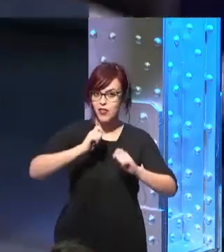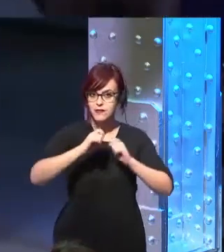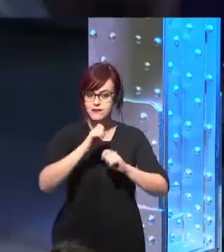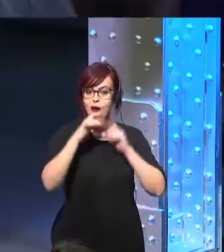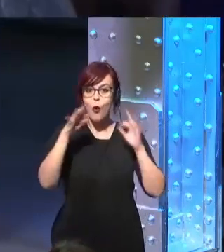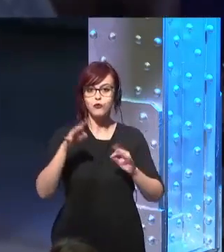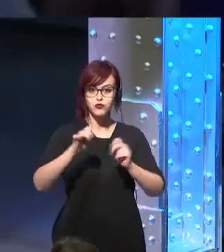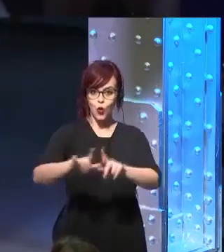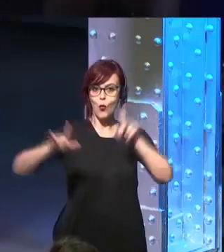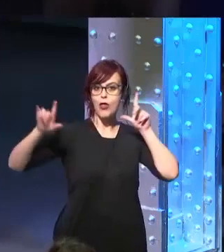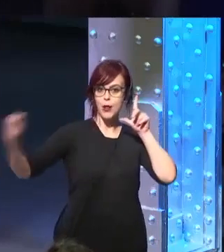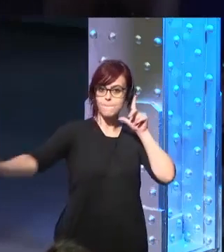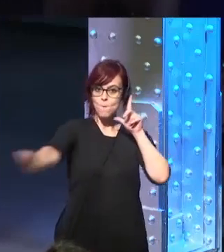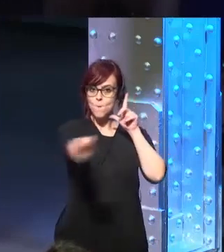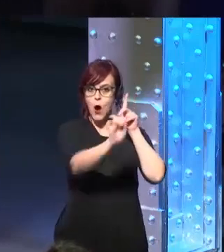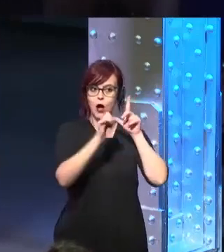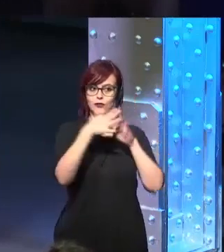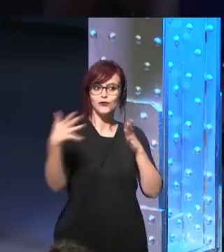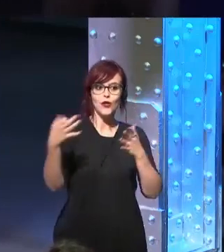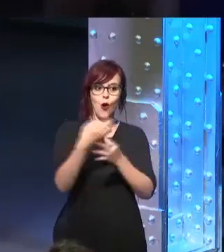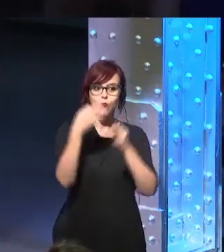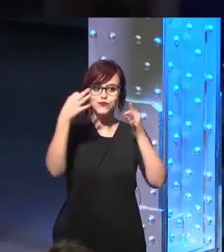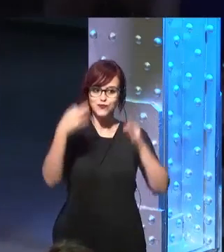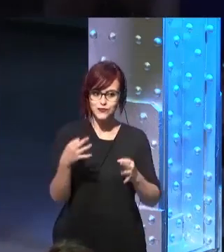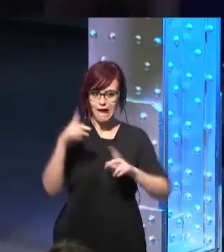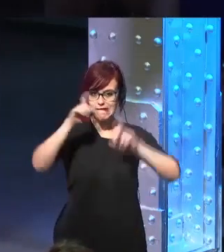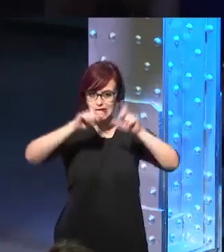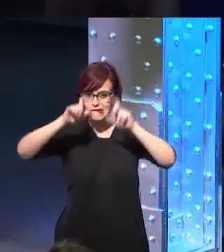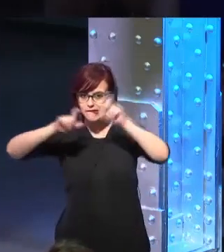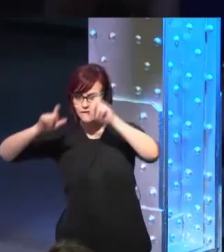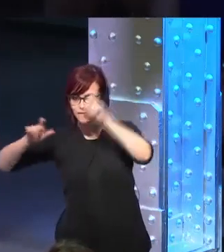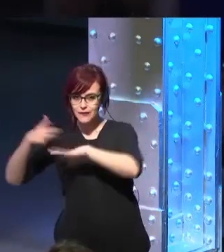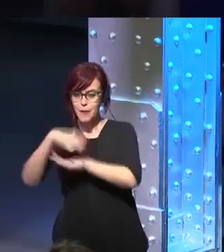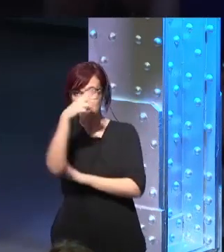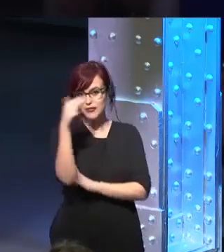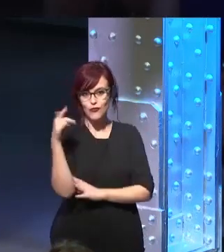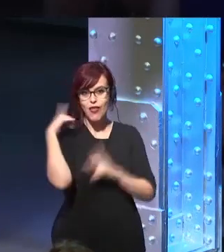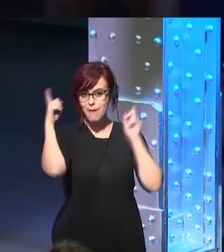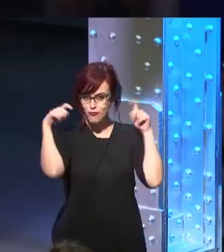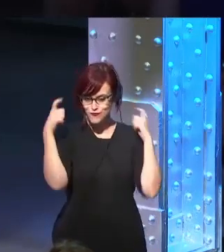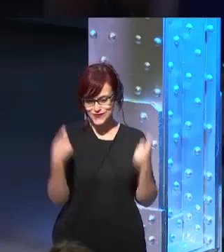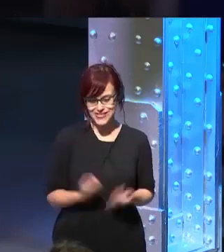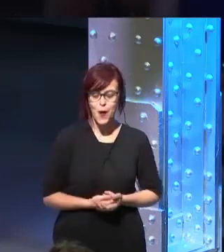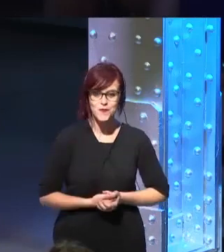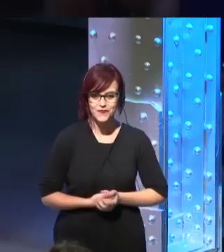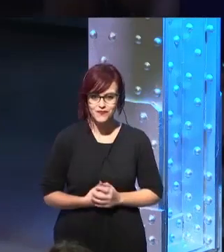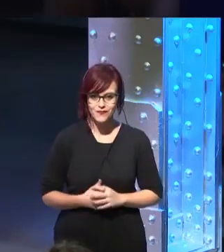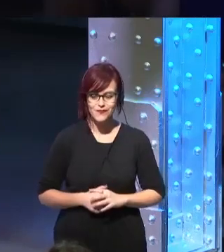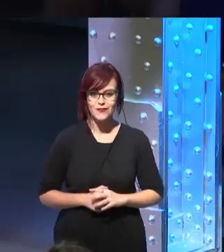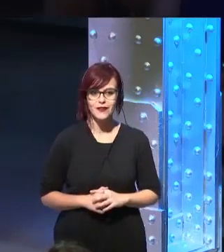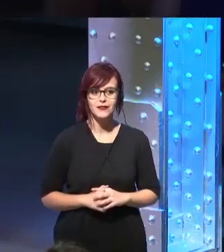ella se pusiera delante del cuadro, y todos la retrataron exactamente cuando estaba enfrente de la pintura de Medusa.